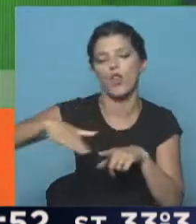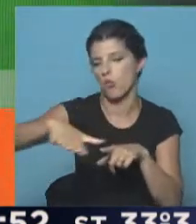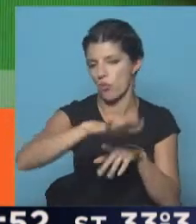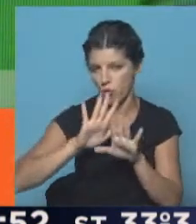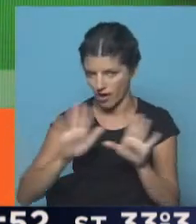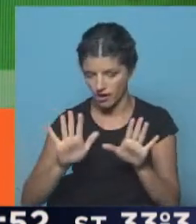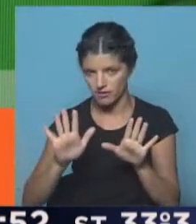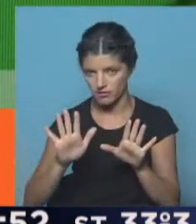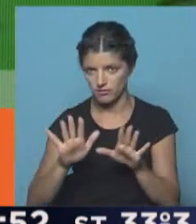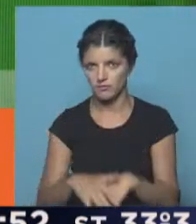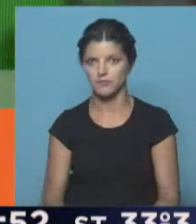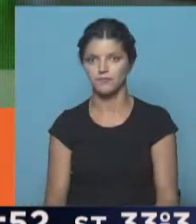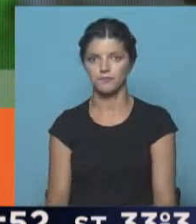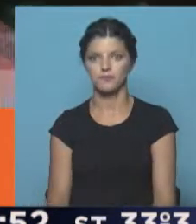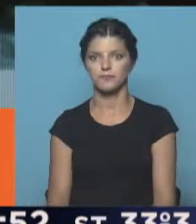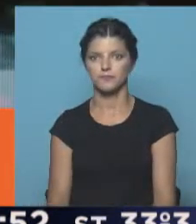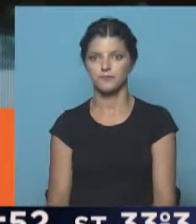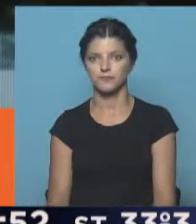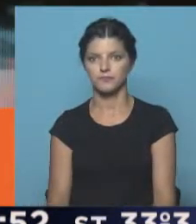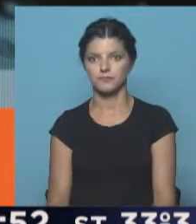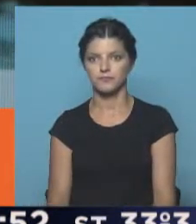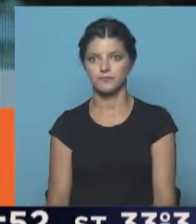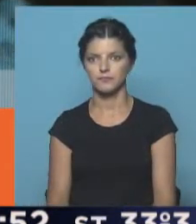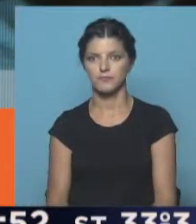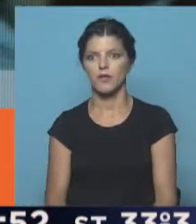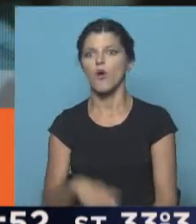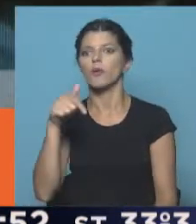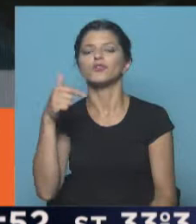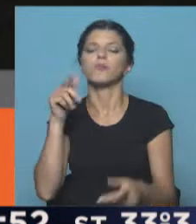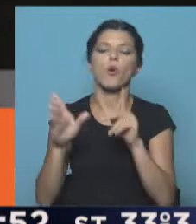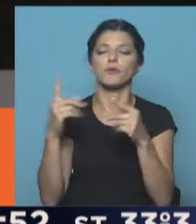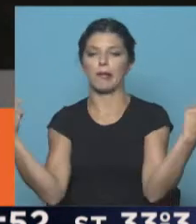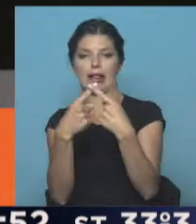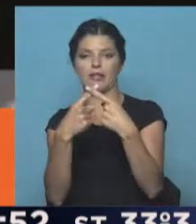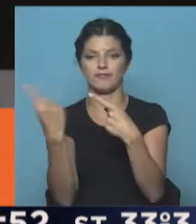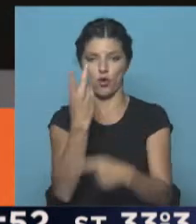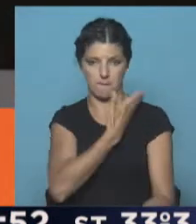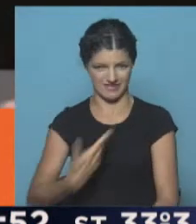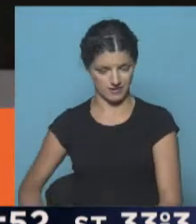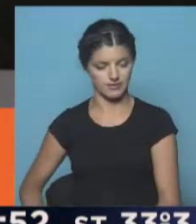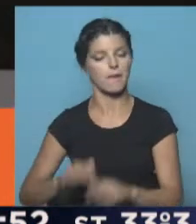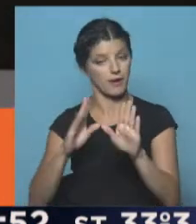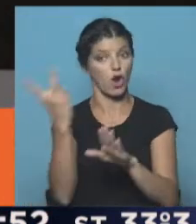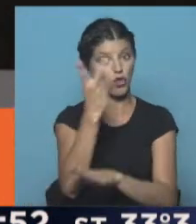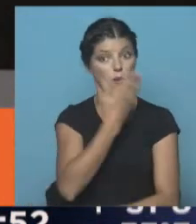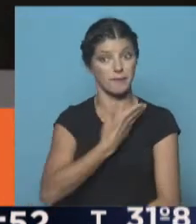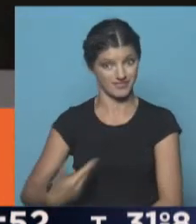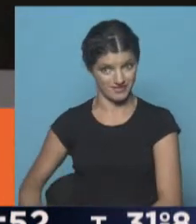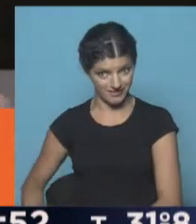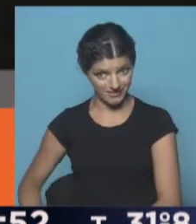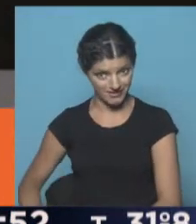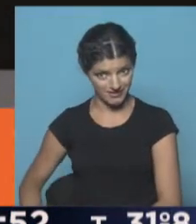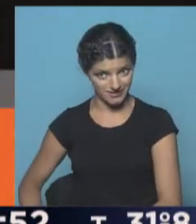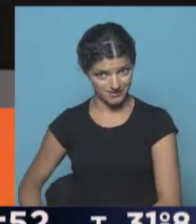esto va a quedar, en cierto modo, como el rifirrafe entre dos presidentes, pero los dos presidentes lograron desviar la